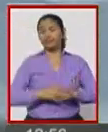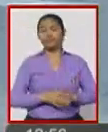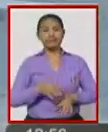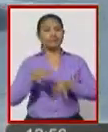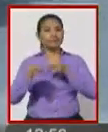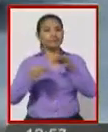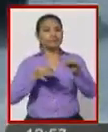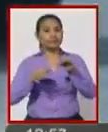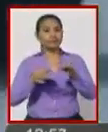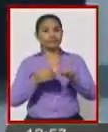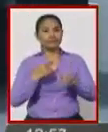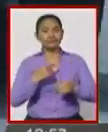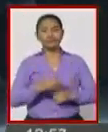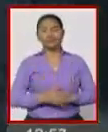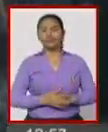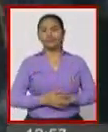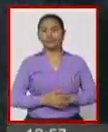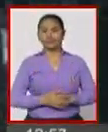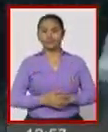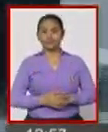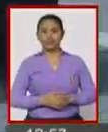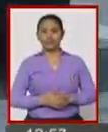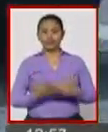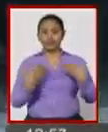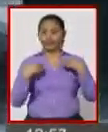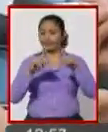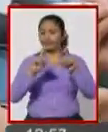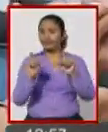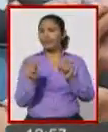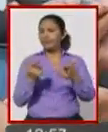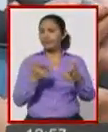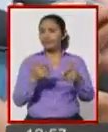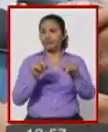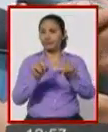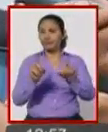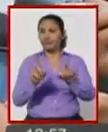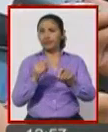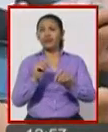datos que se tenían en un principio, ¿no? ¿Estaban armados ellos?